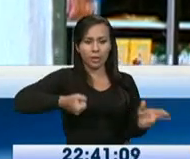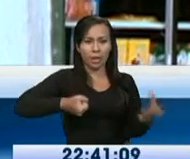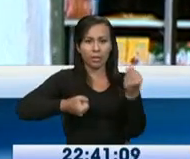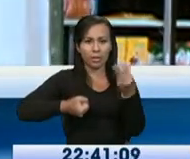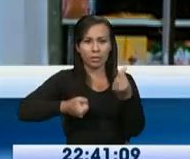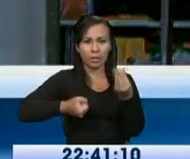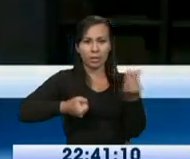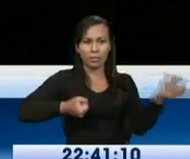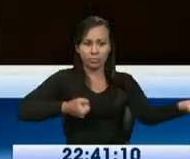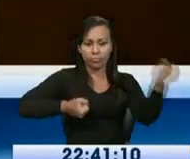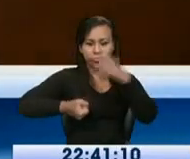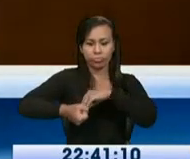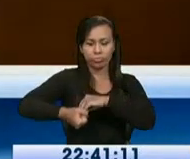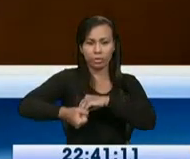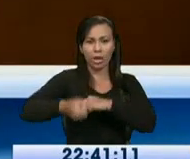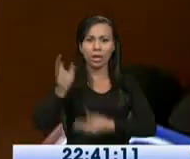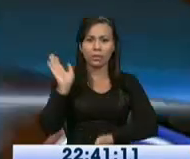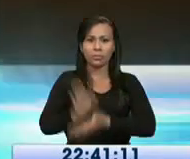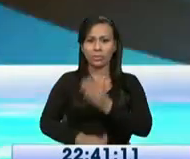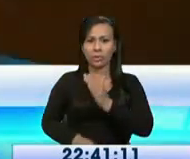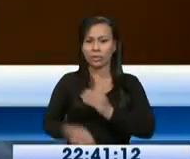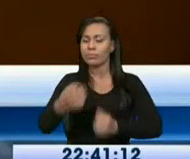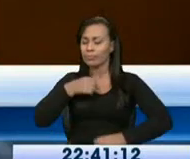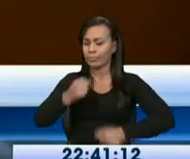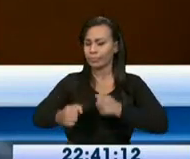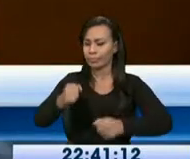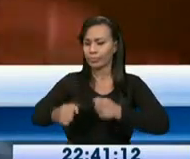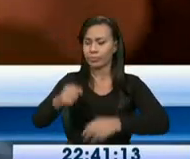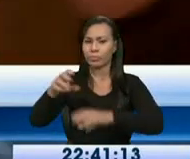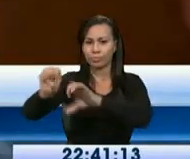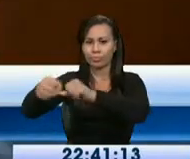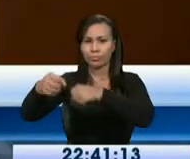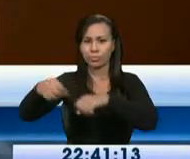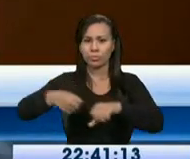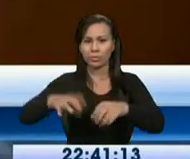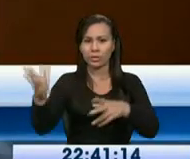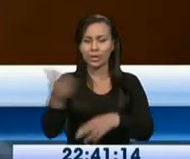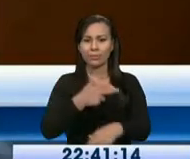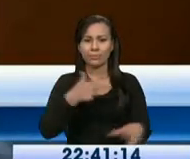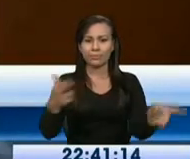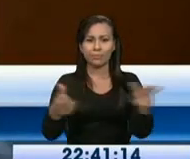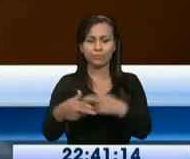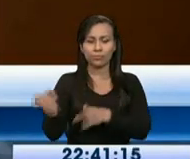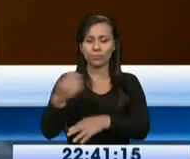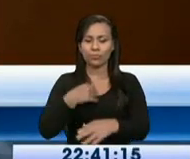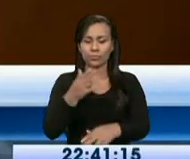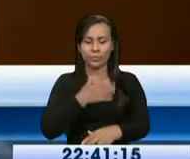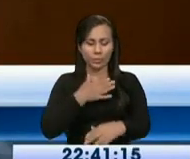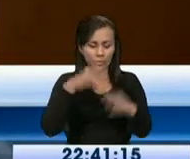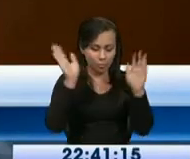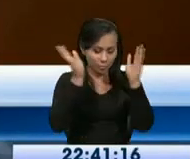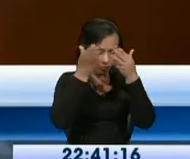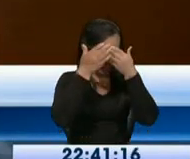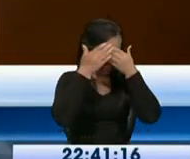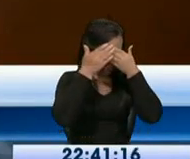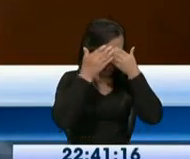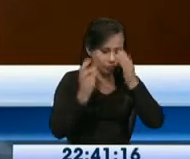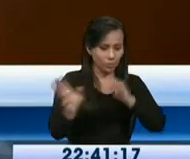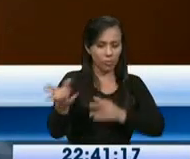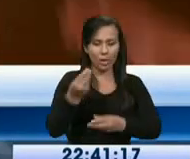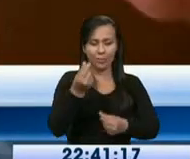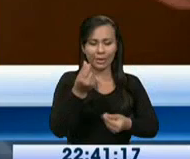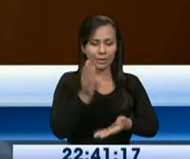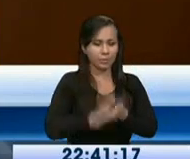salieron por las mismas. Cállate, dice, te voy a estar pasando totalmente disparo. Ahí salí del susto, no vi nada ahí. El señor cogió la plata,